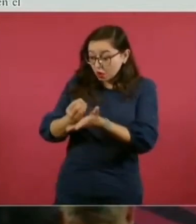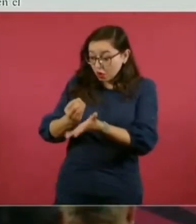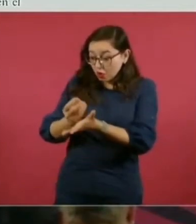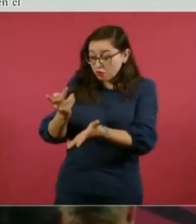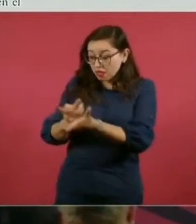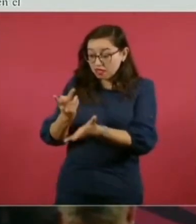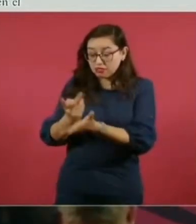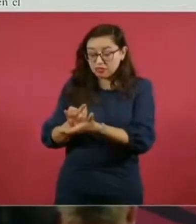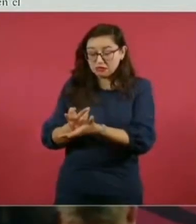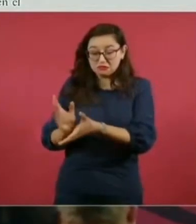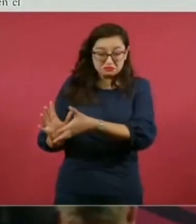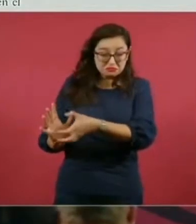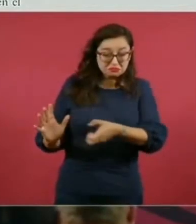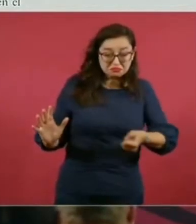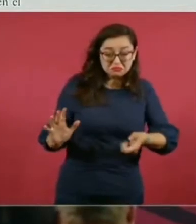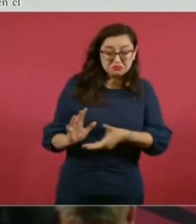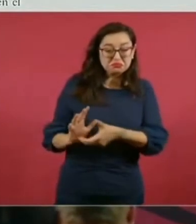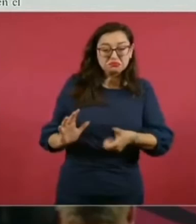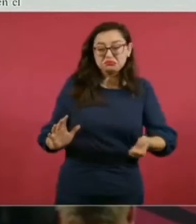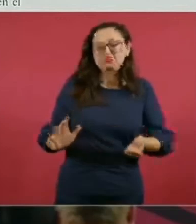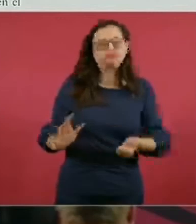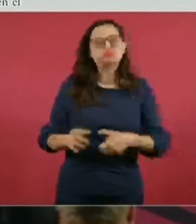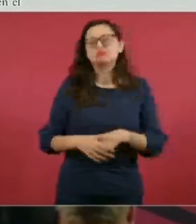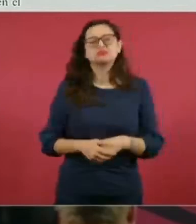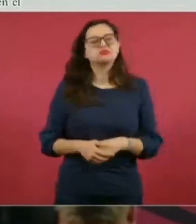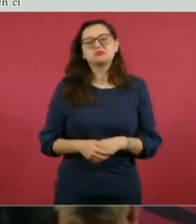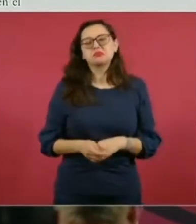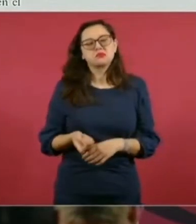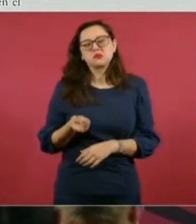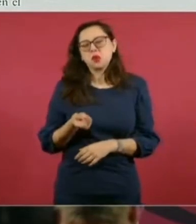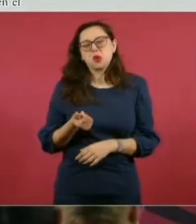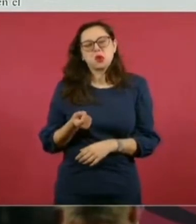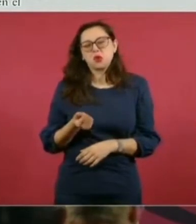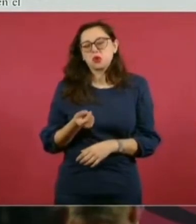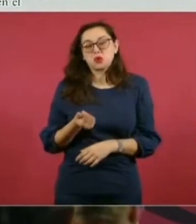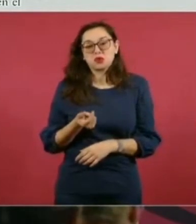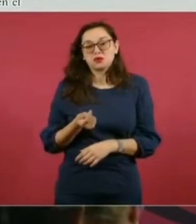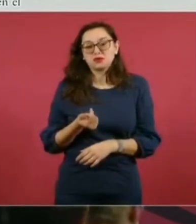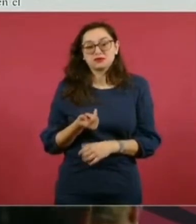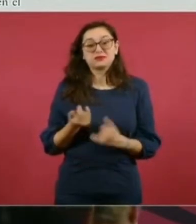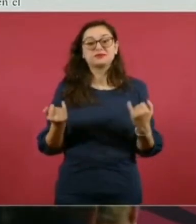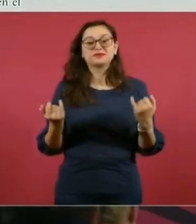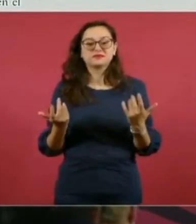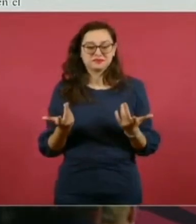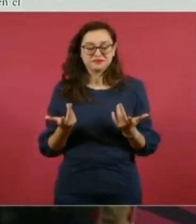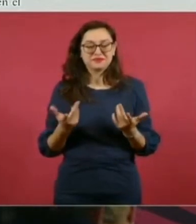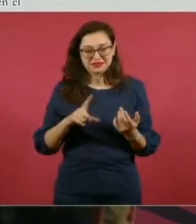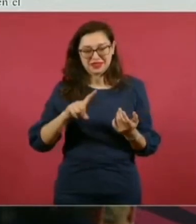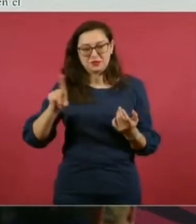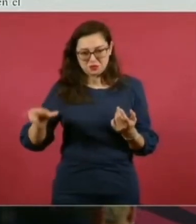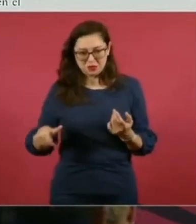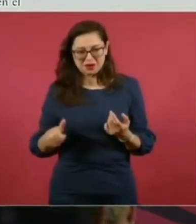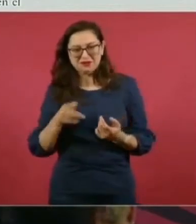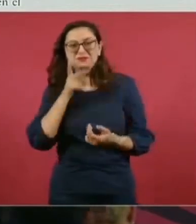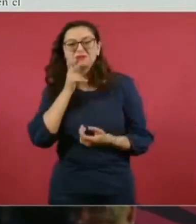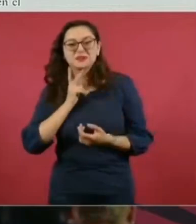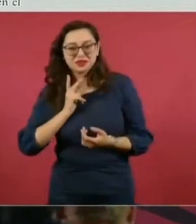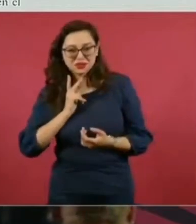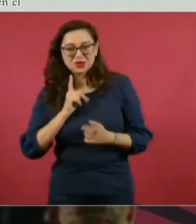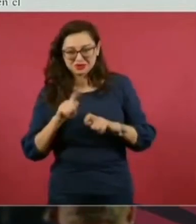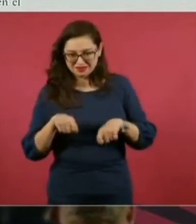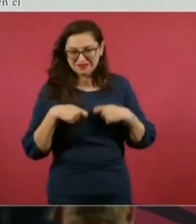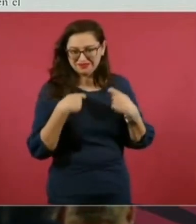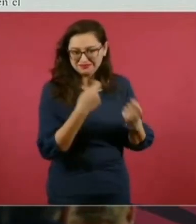invirtieron nada, un poco lo que sucedió cuando entregaron las concesiones para la explotación